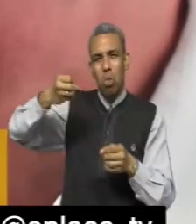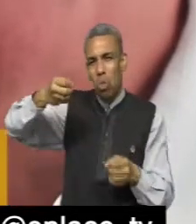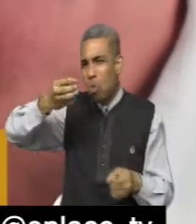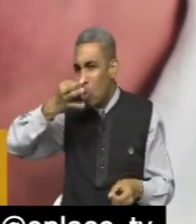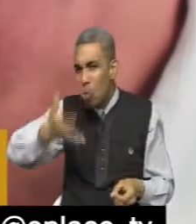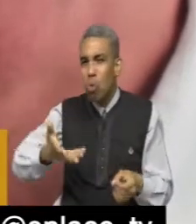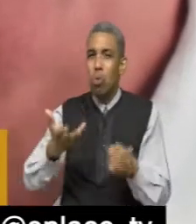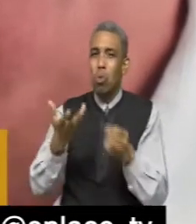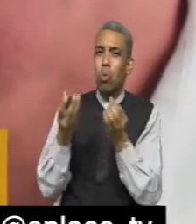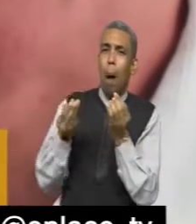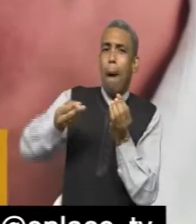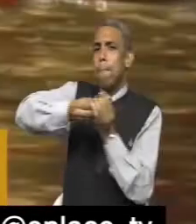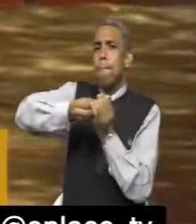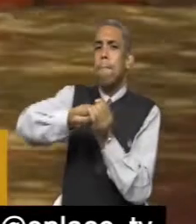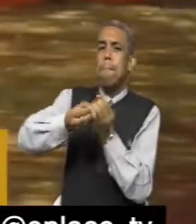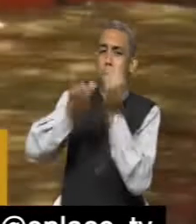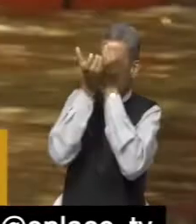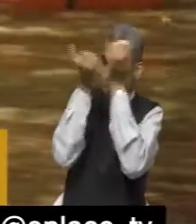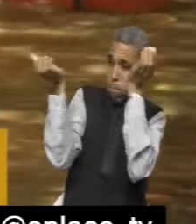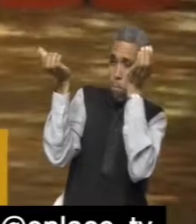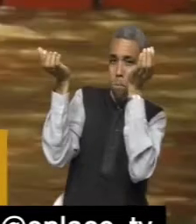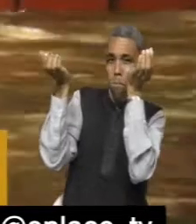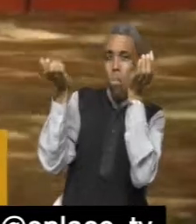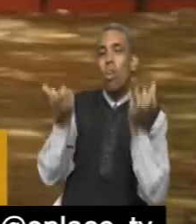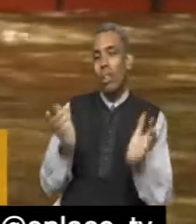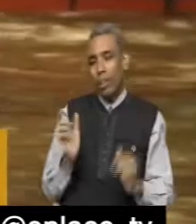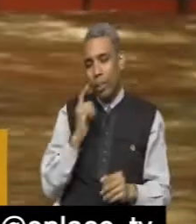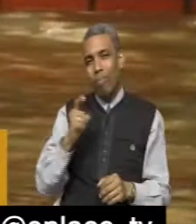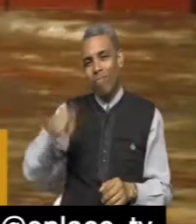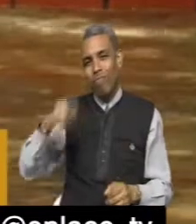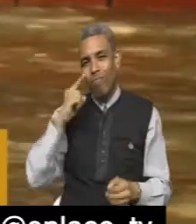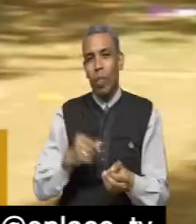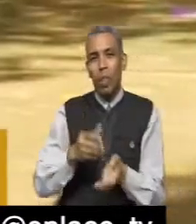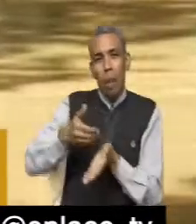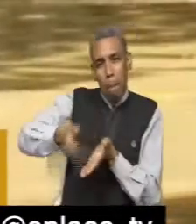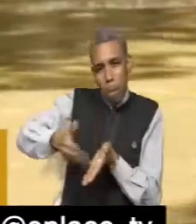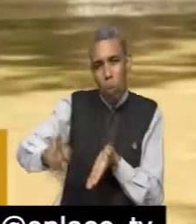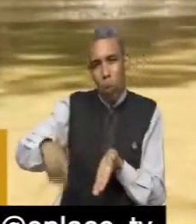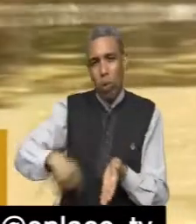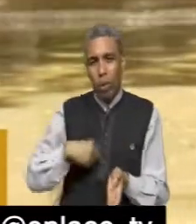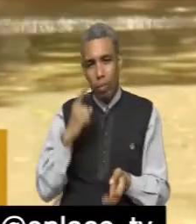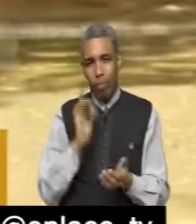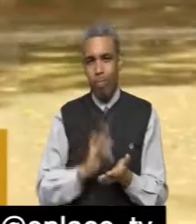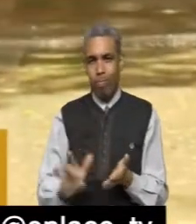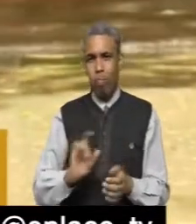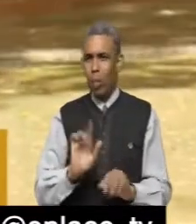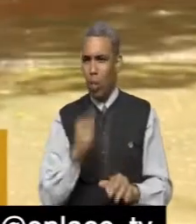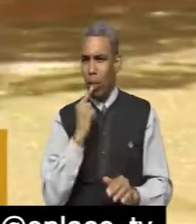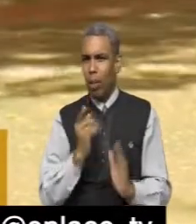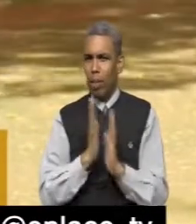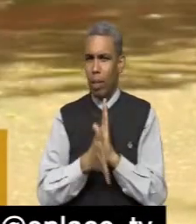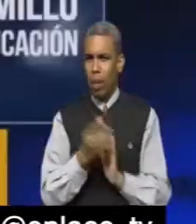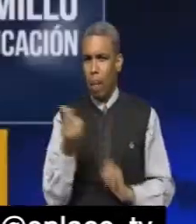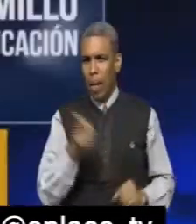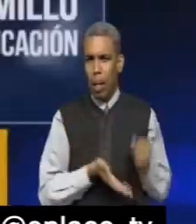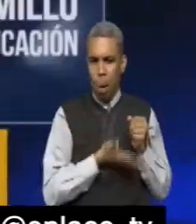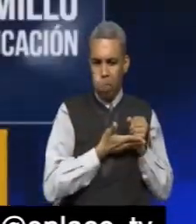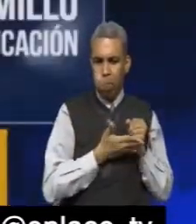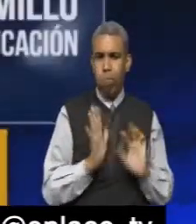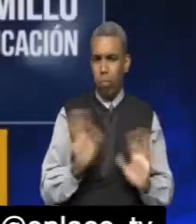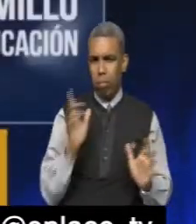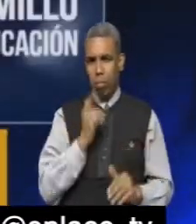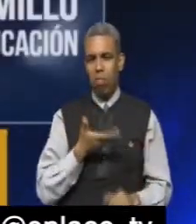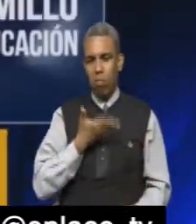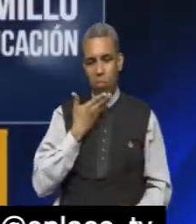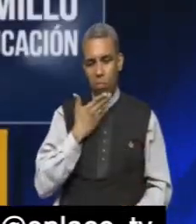ratificó que los rectores de los colegios públicos tienen asignados los recursos económicos para suplir este tipo de necesidades. Los directivos